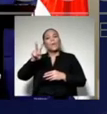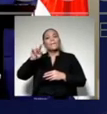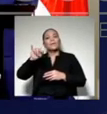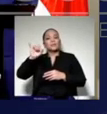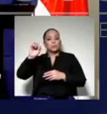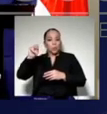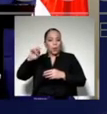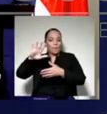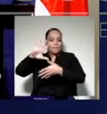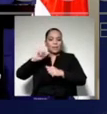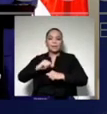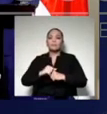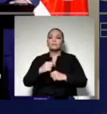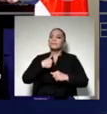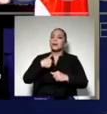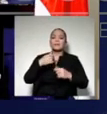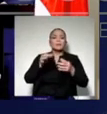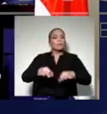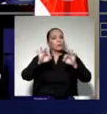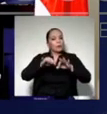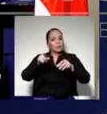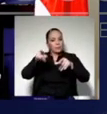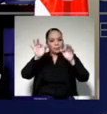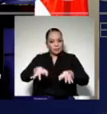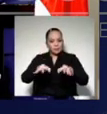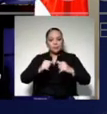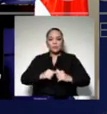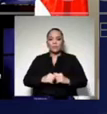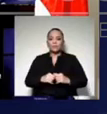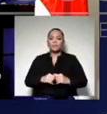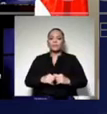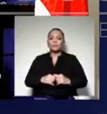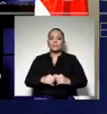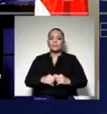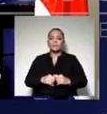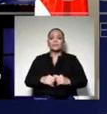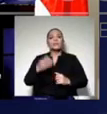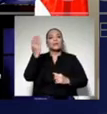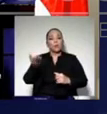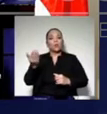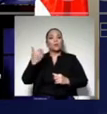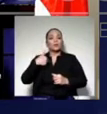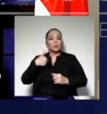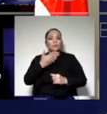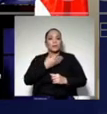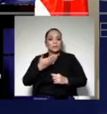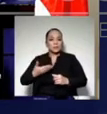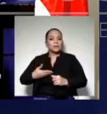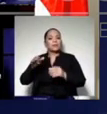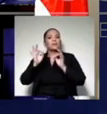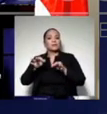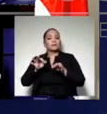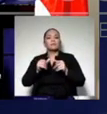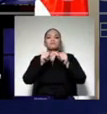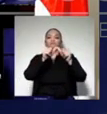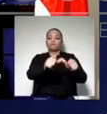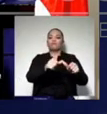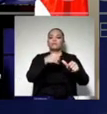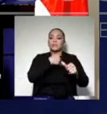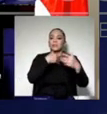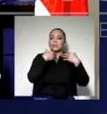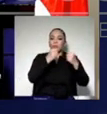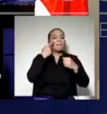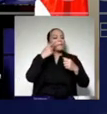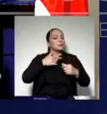parece muy importante esta decisión que a través del señor presidente y la continuidad de la señora ministra de Salud, me